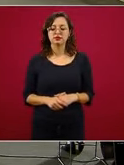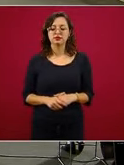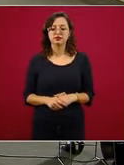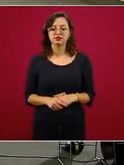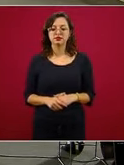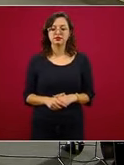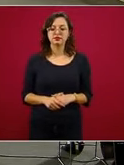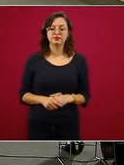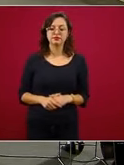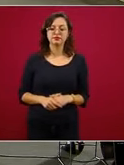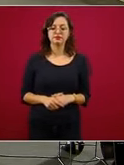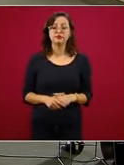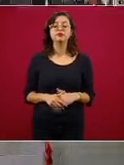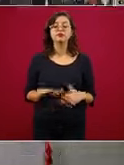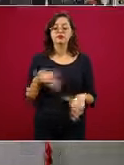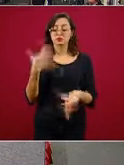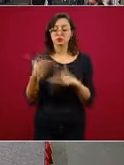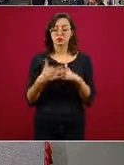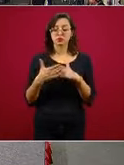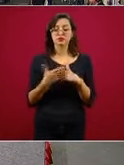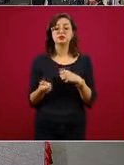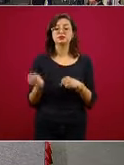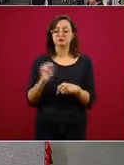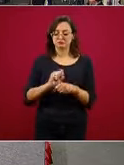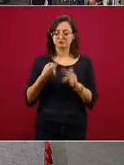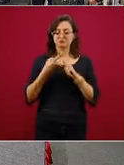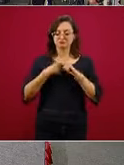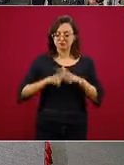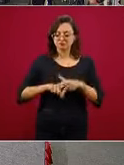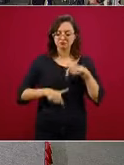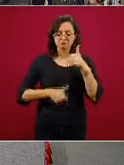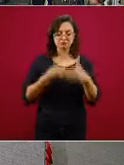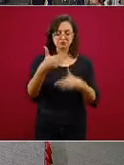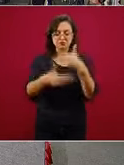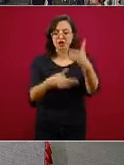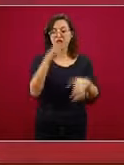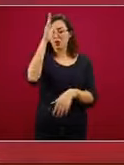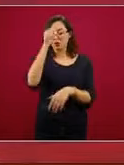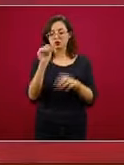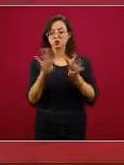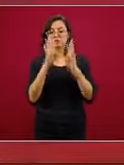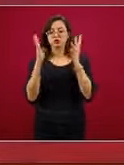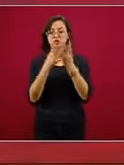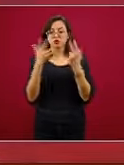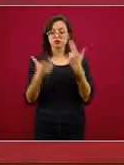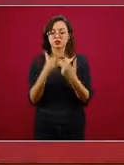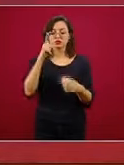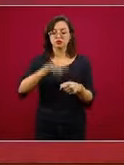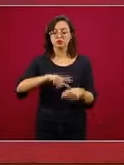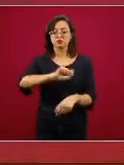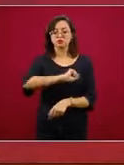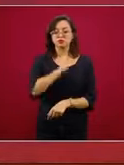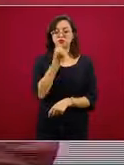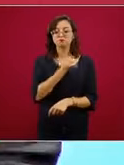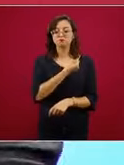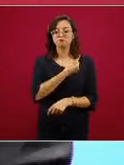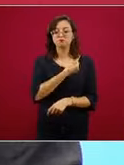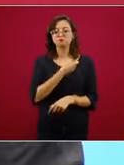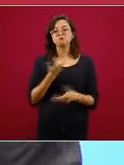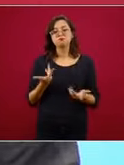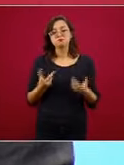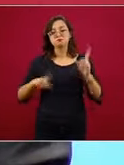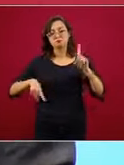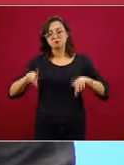doctor? Empieza el proceso de implantación la próxima semana, ese fue el acuerdo del Consejo Nacional de Salud y depende de que